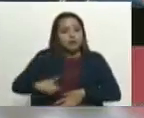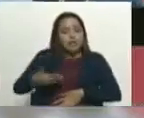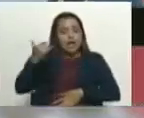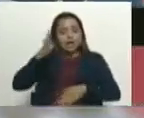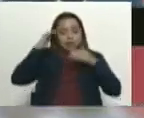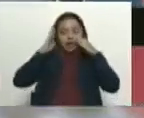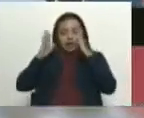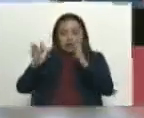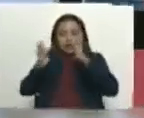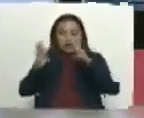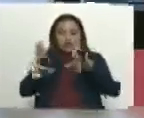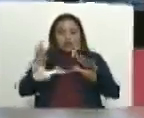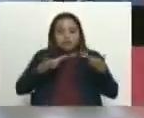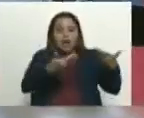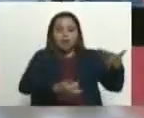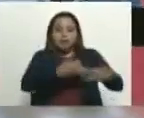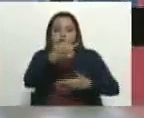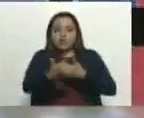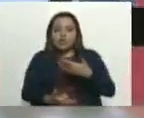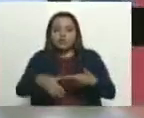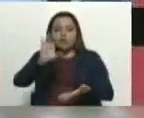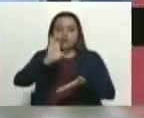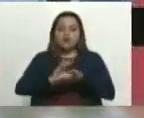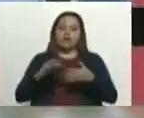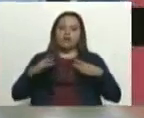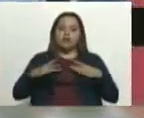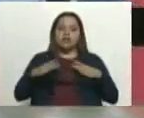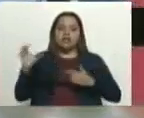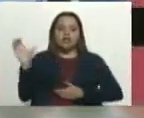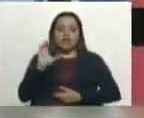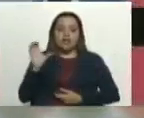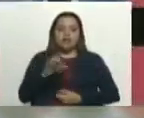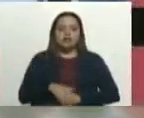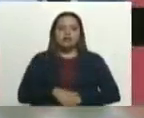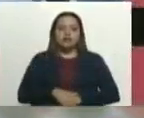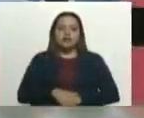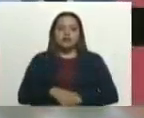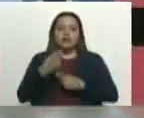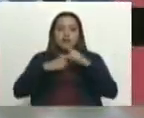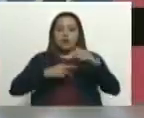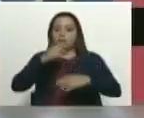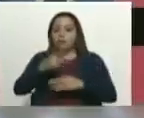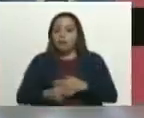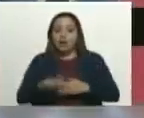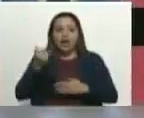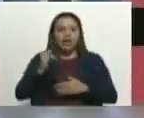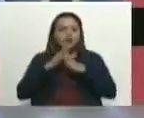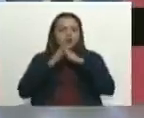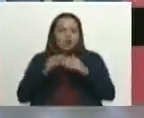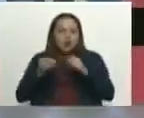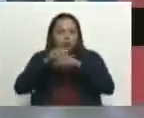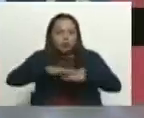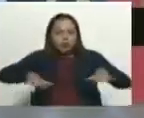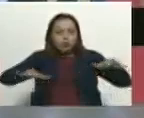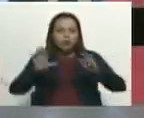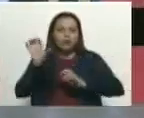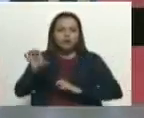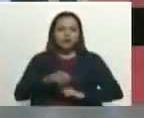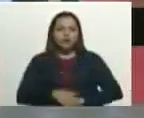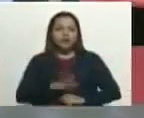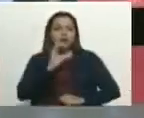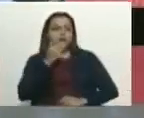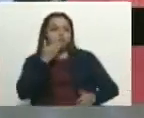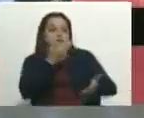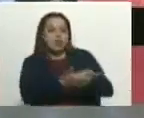a entregar este proyecto de la ciudad vacacional Los Caracas, pero los planes abarcan todo nuestro país. Muchísimas gracias. Bien, entonces